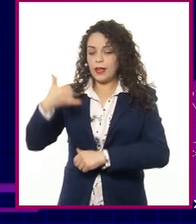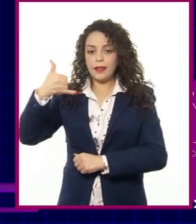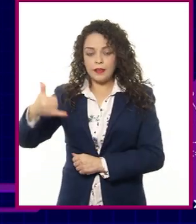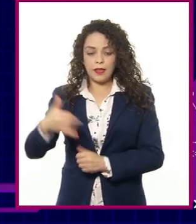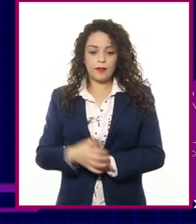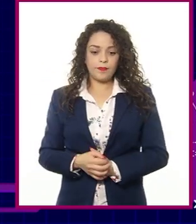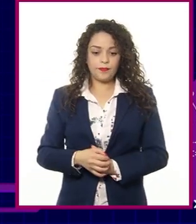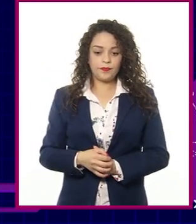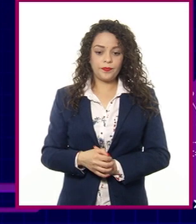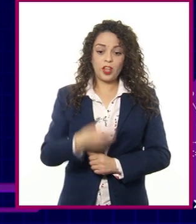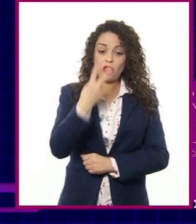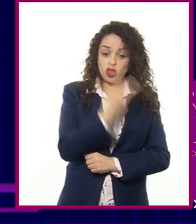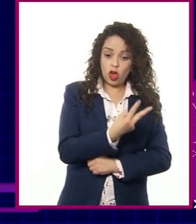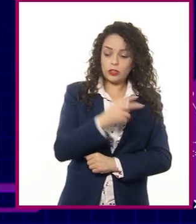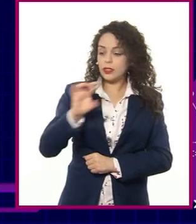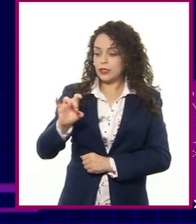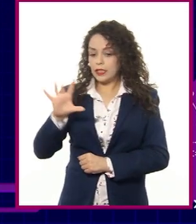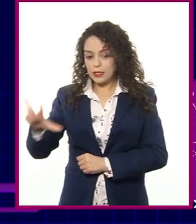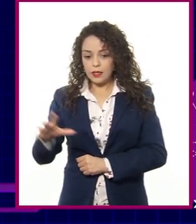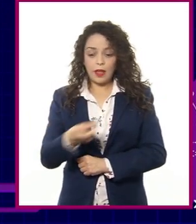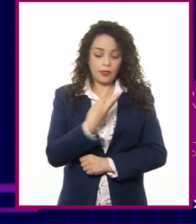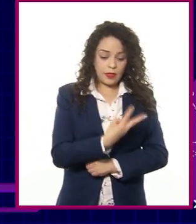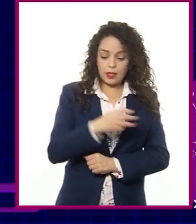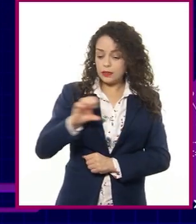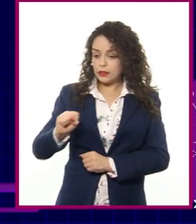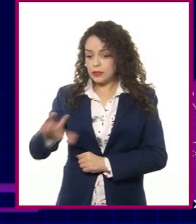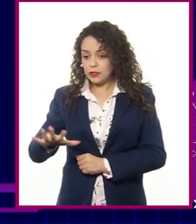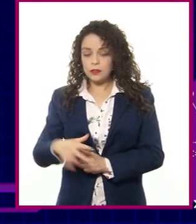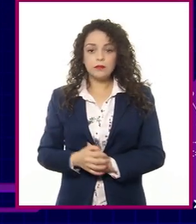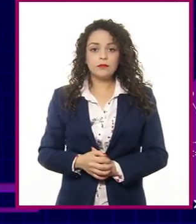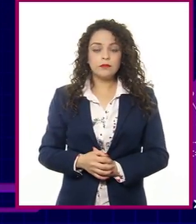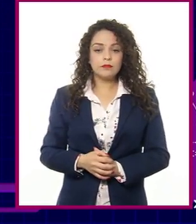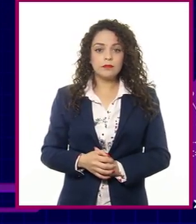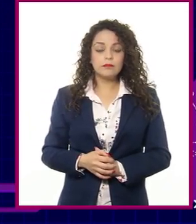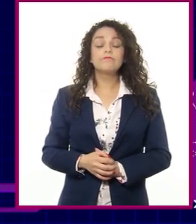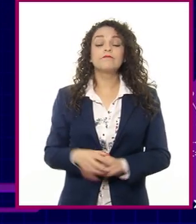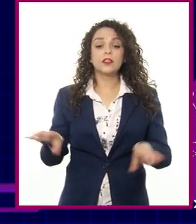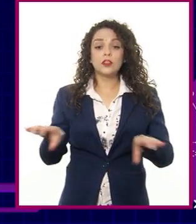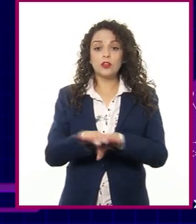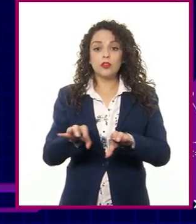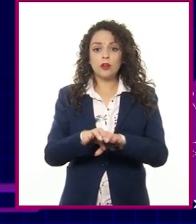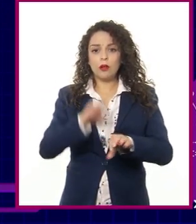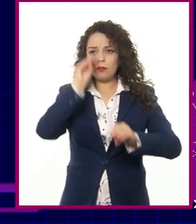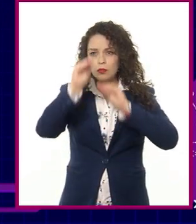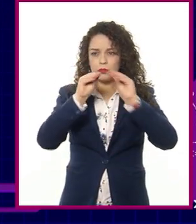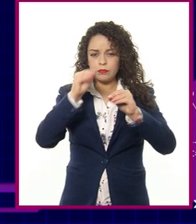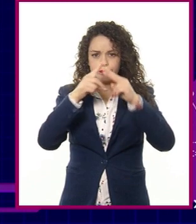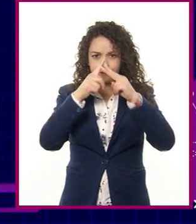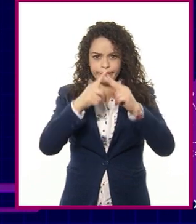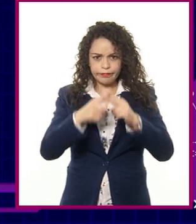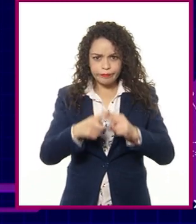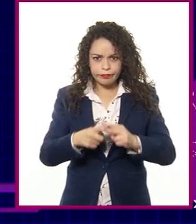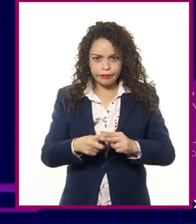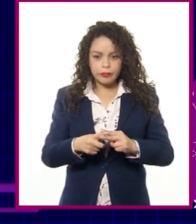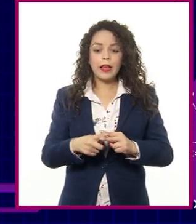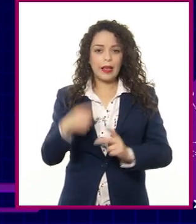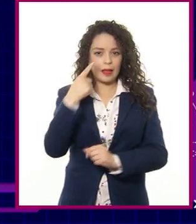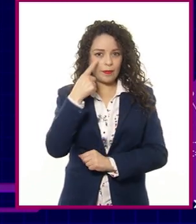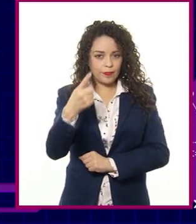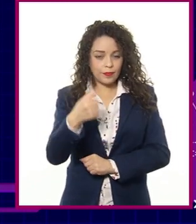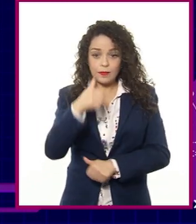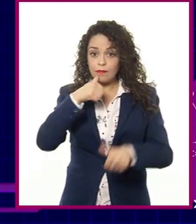2 y 35, 3 y 65. La expresión algebraica que establece dicha relación se da por